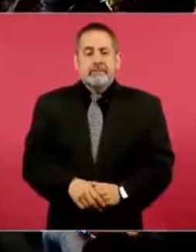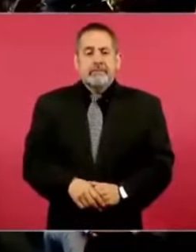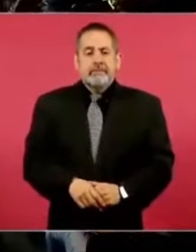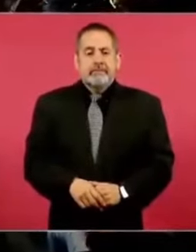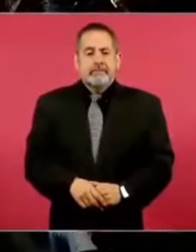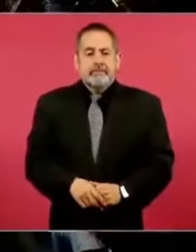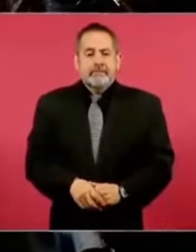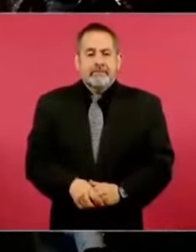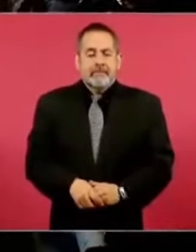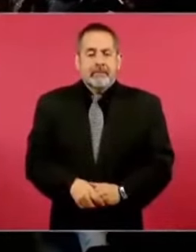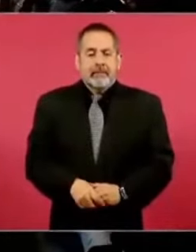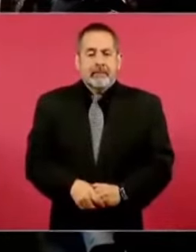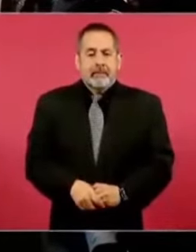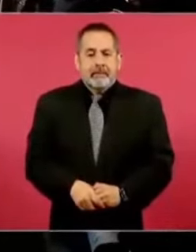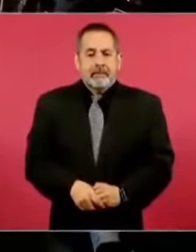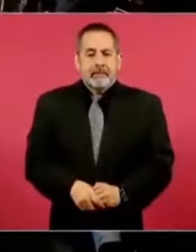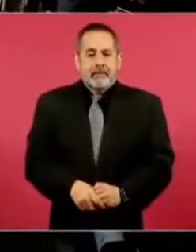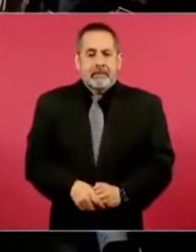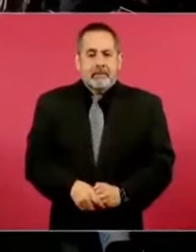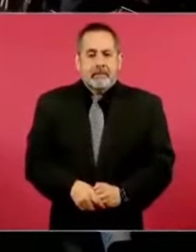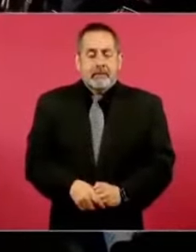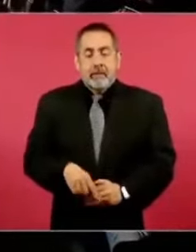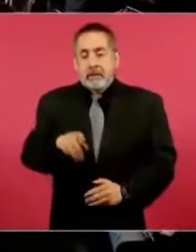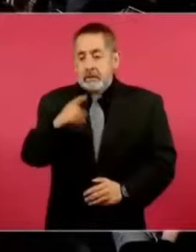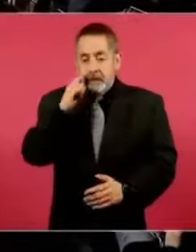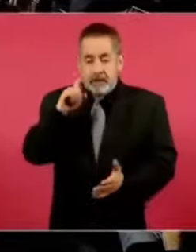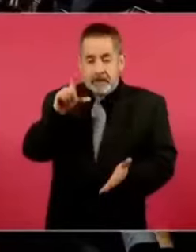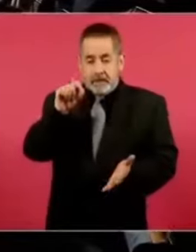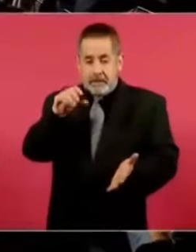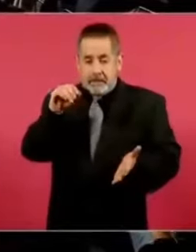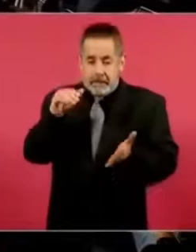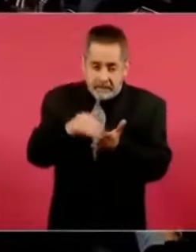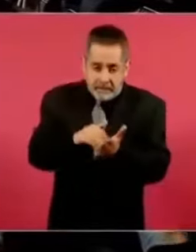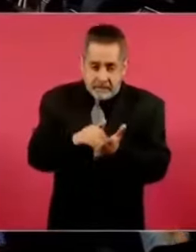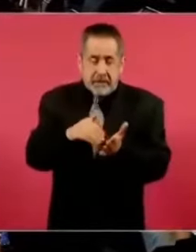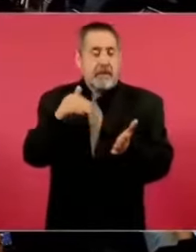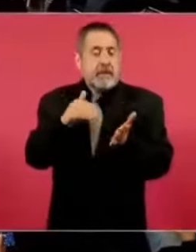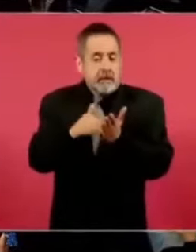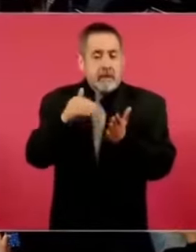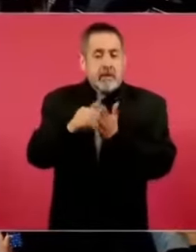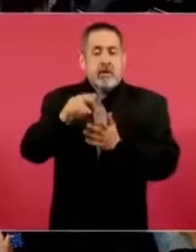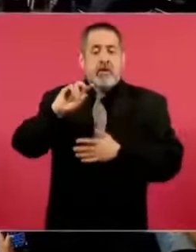2,000 por año. 20 mil millones de dólares,